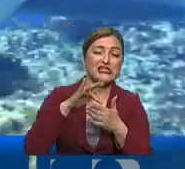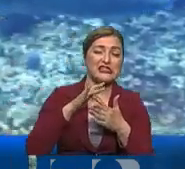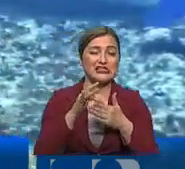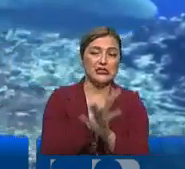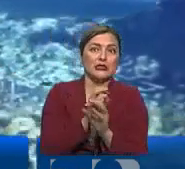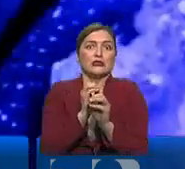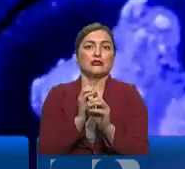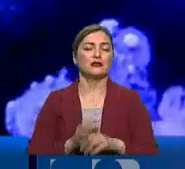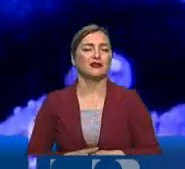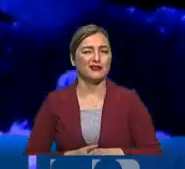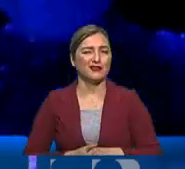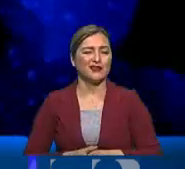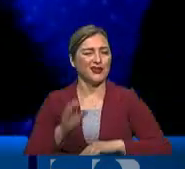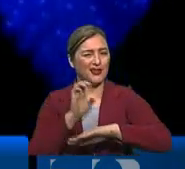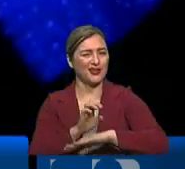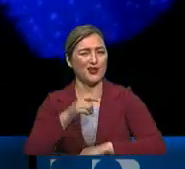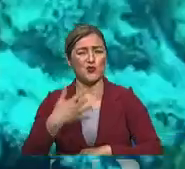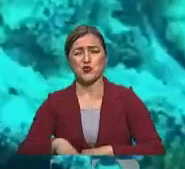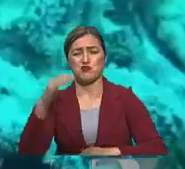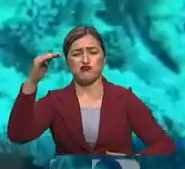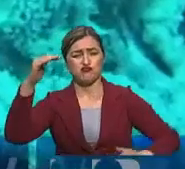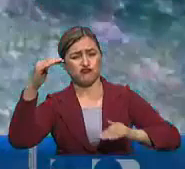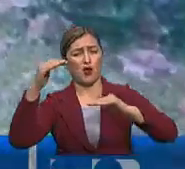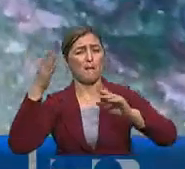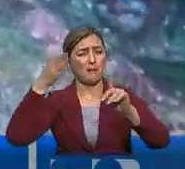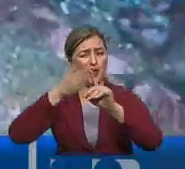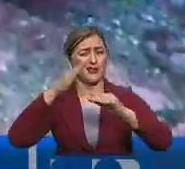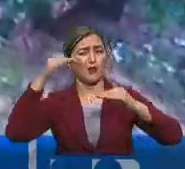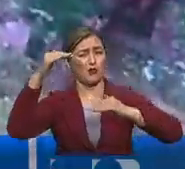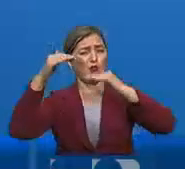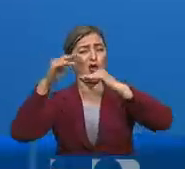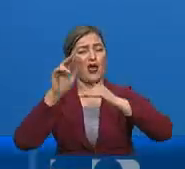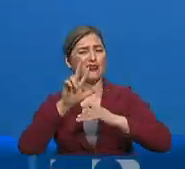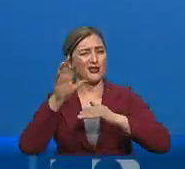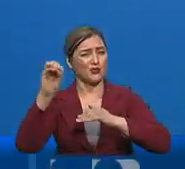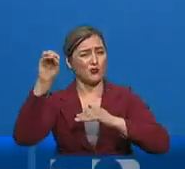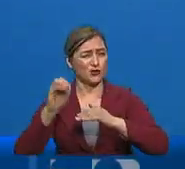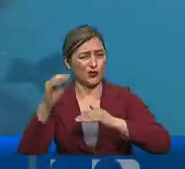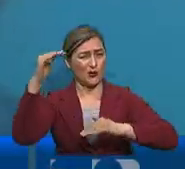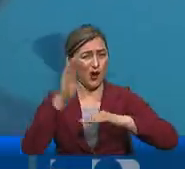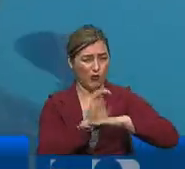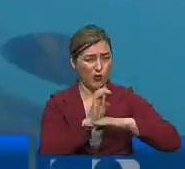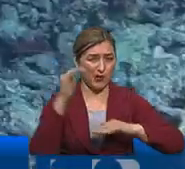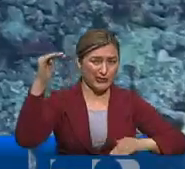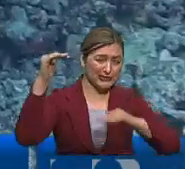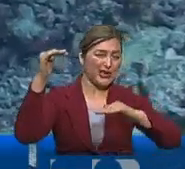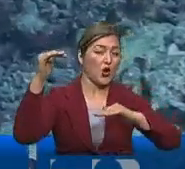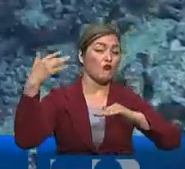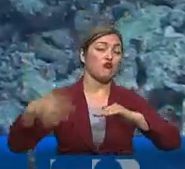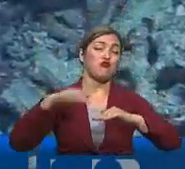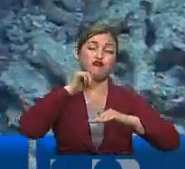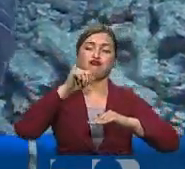extinción. Sin embargo, el país aún está lejos de alcanzar la meta fijada para 2030 de proteger el 30% de nuestros